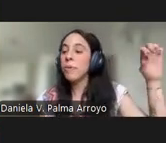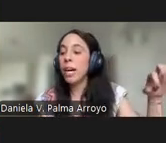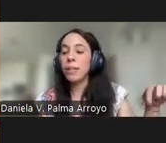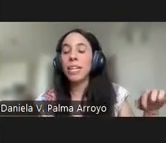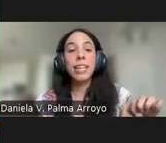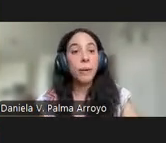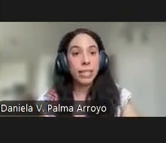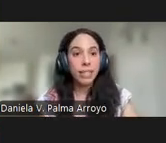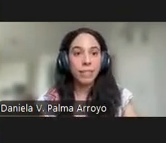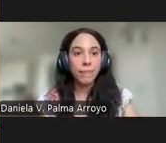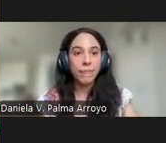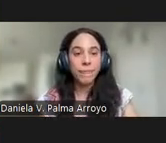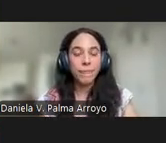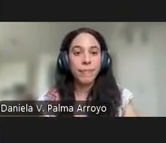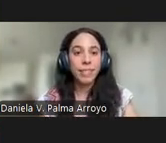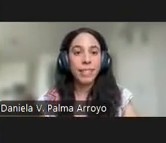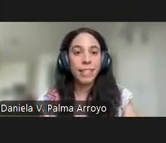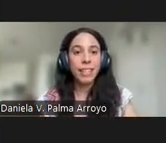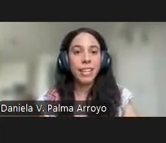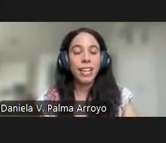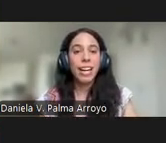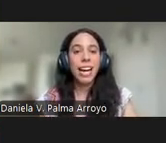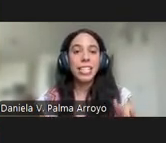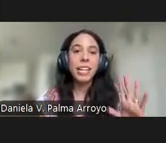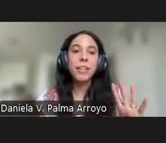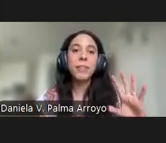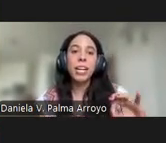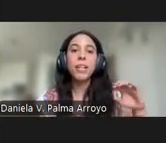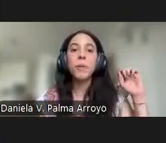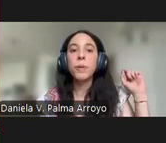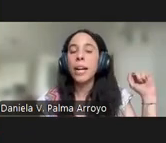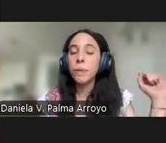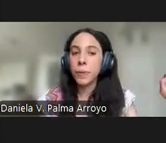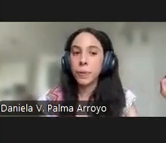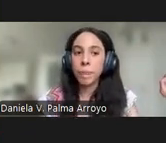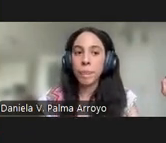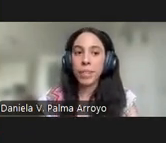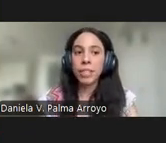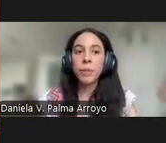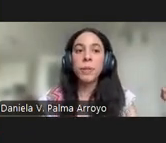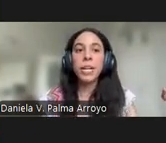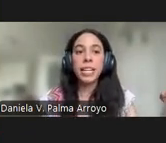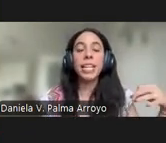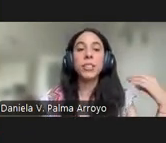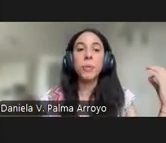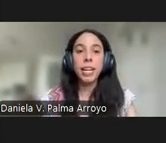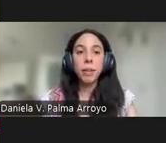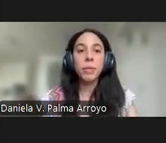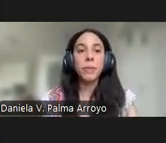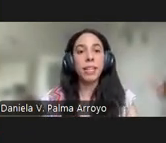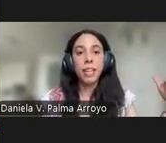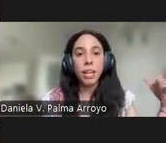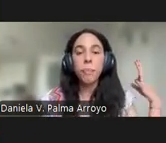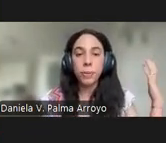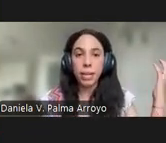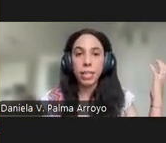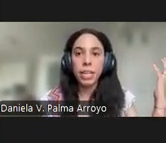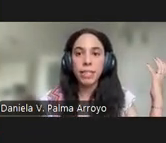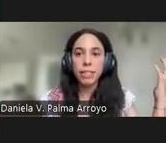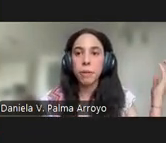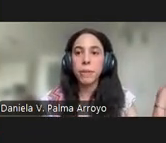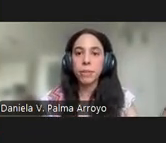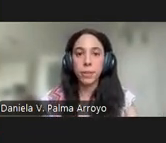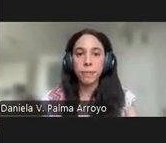Primero era dibujar una silueta. Allí van a encontrar un lugar 1, que es un lugar que les duele por una idea o por